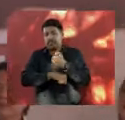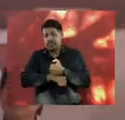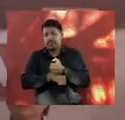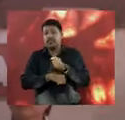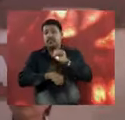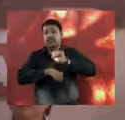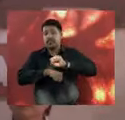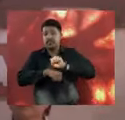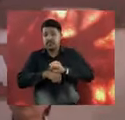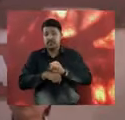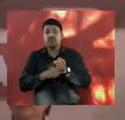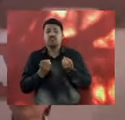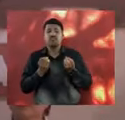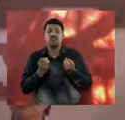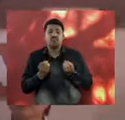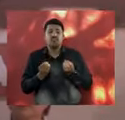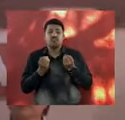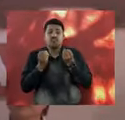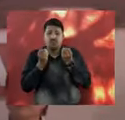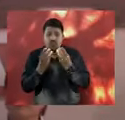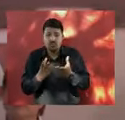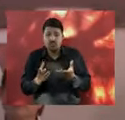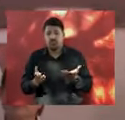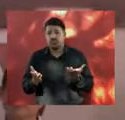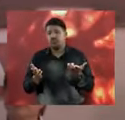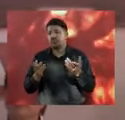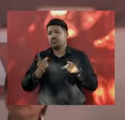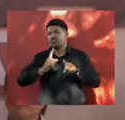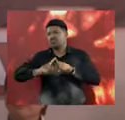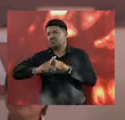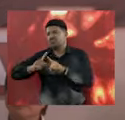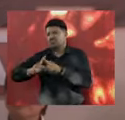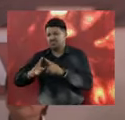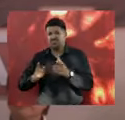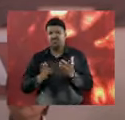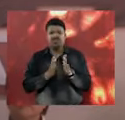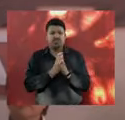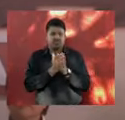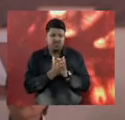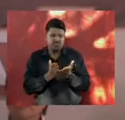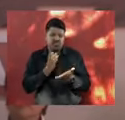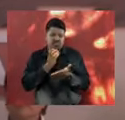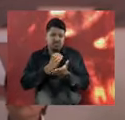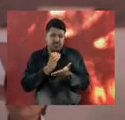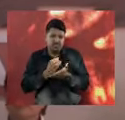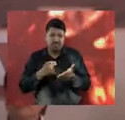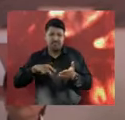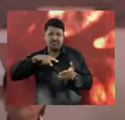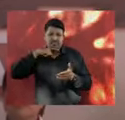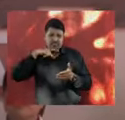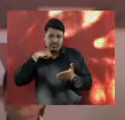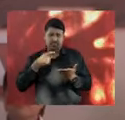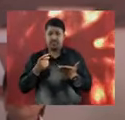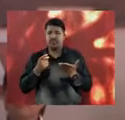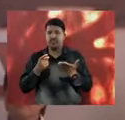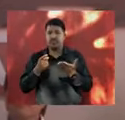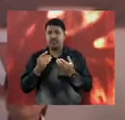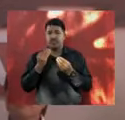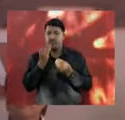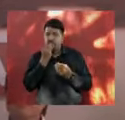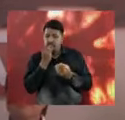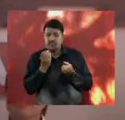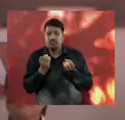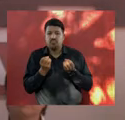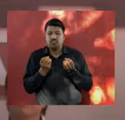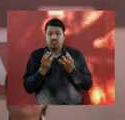ayuda a los útiles, uniformes escolares, a la comida que tienen que llevar al recreo. ¿Por qué es